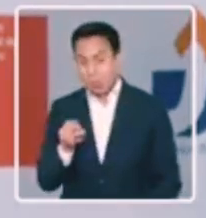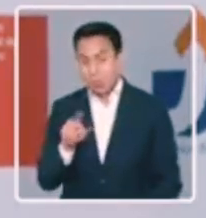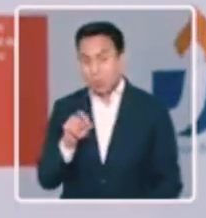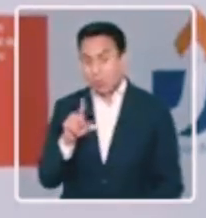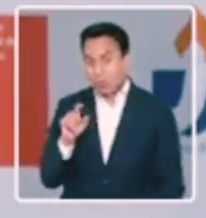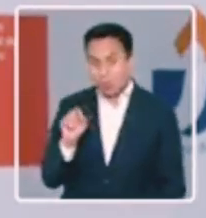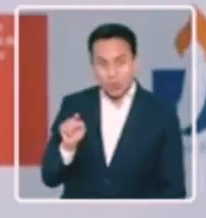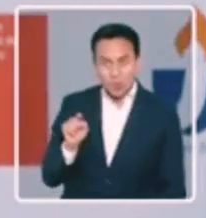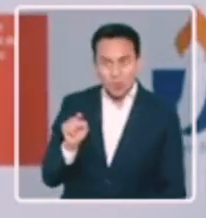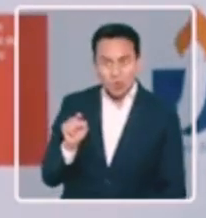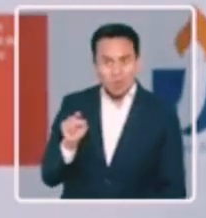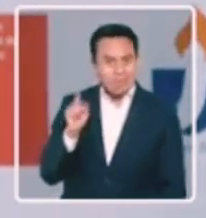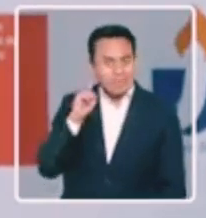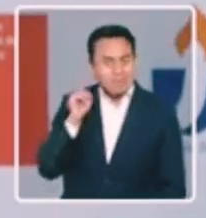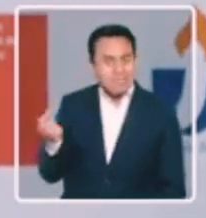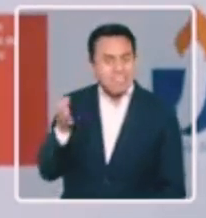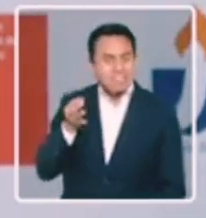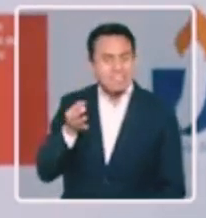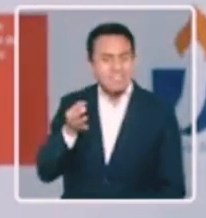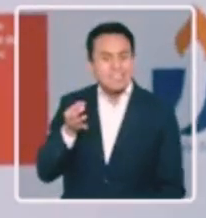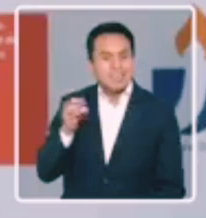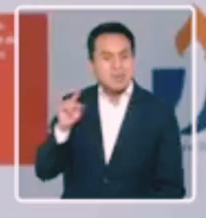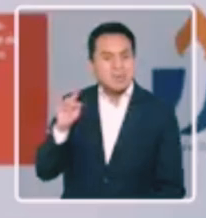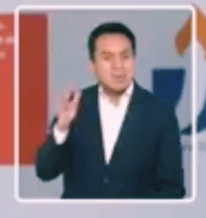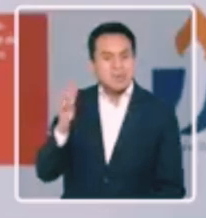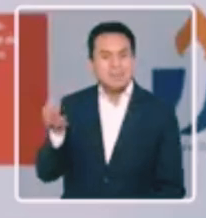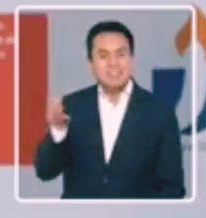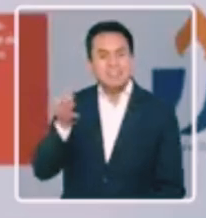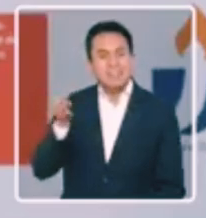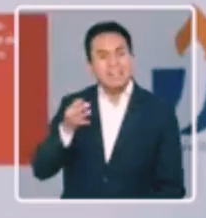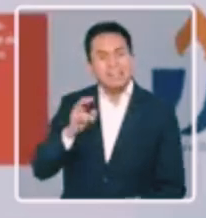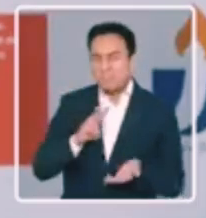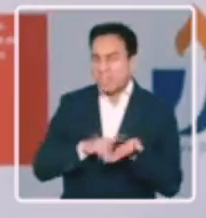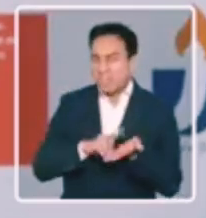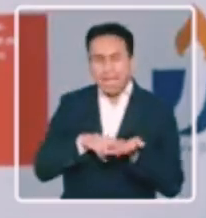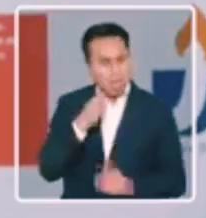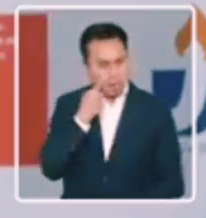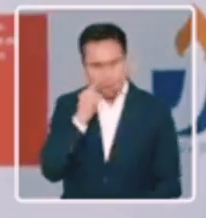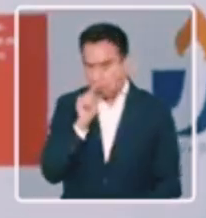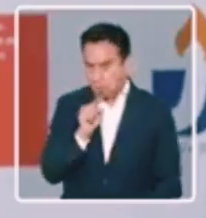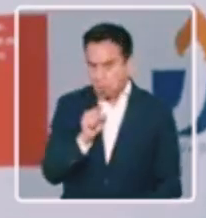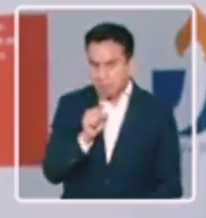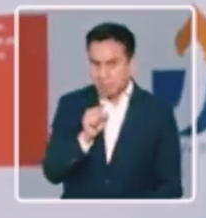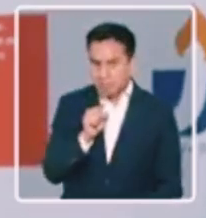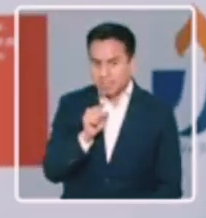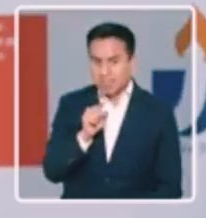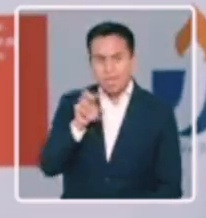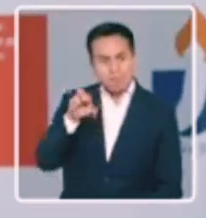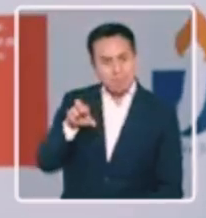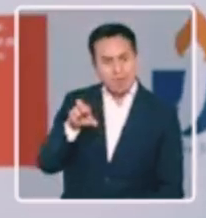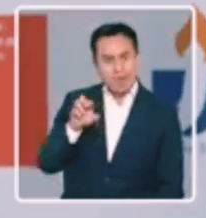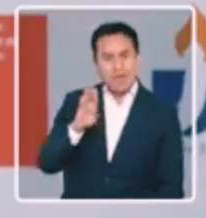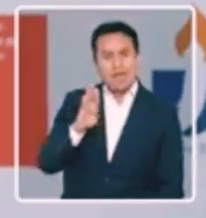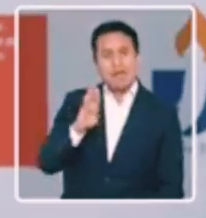colo y me decía Oye Es verdad Es verdad que conoces Es verdad que conoces al papá